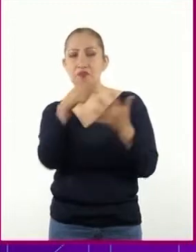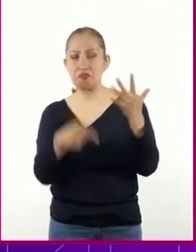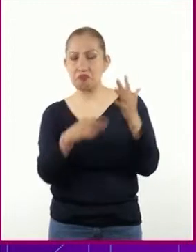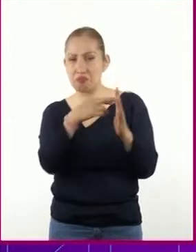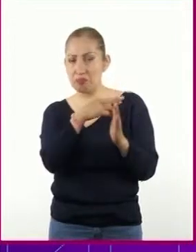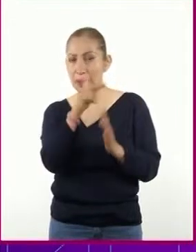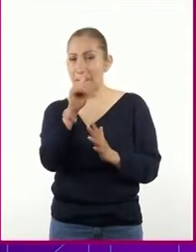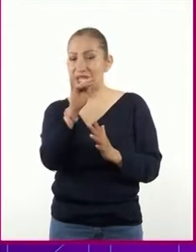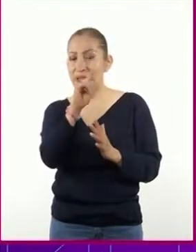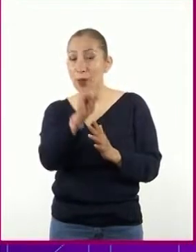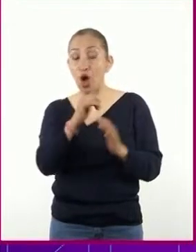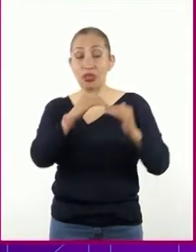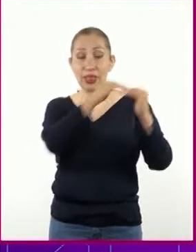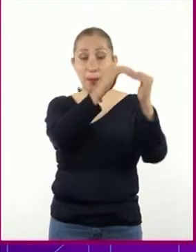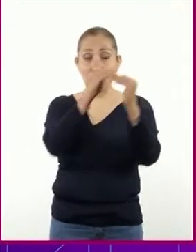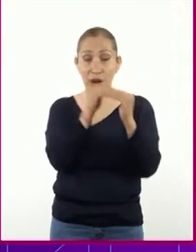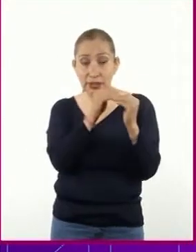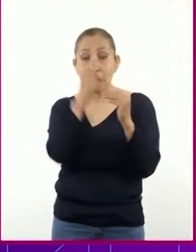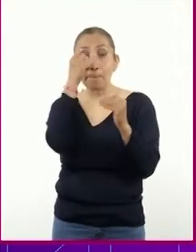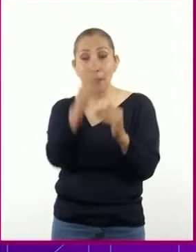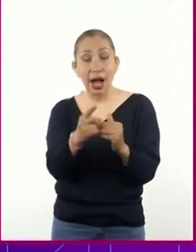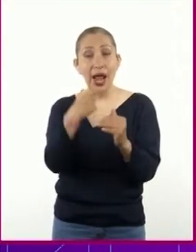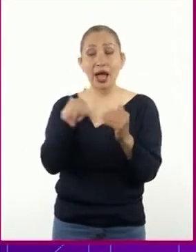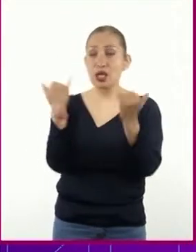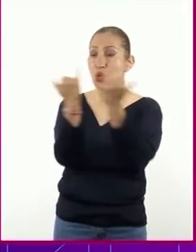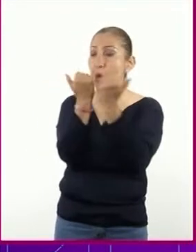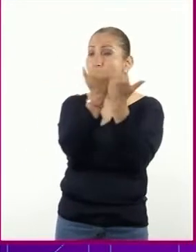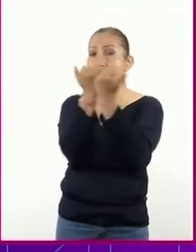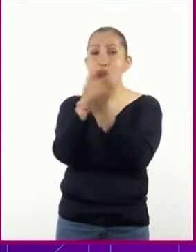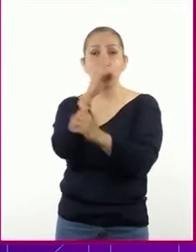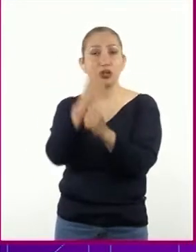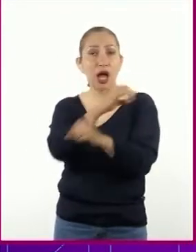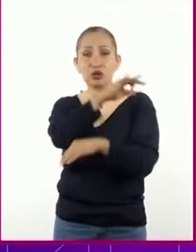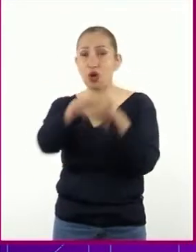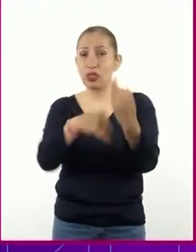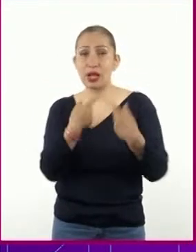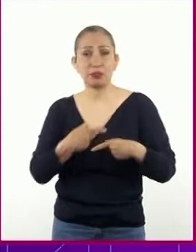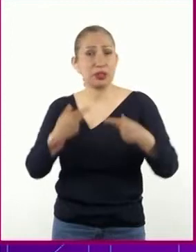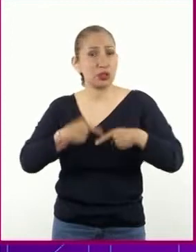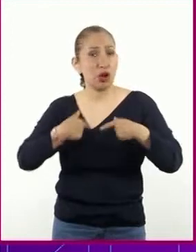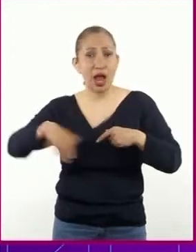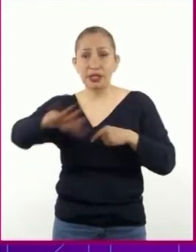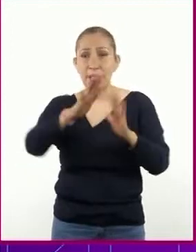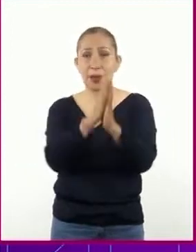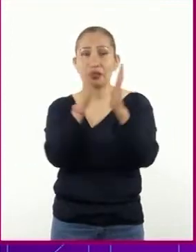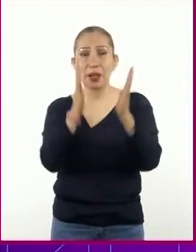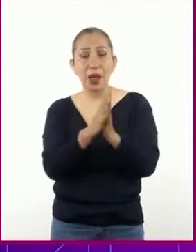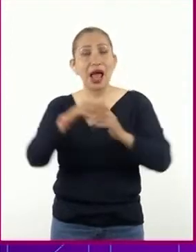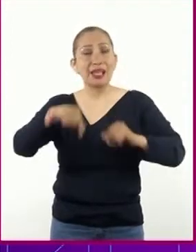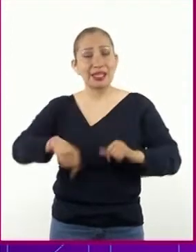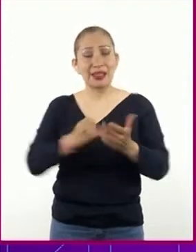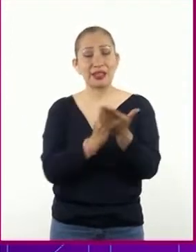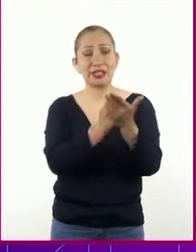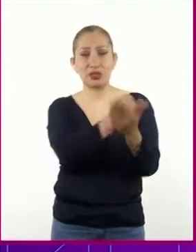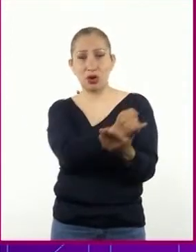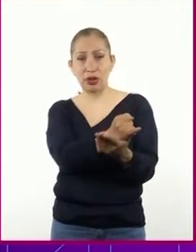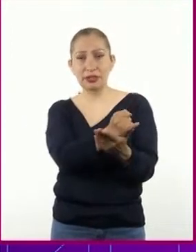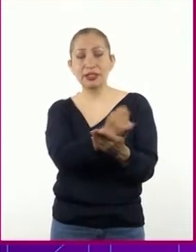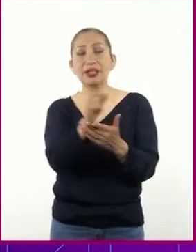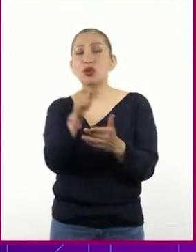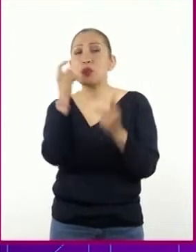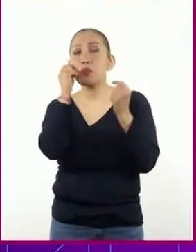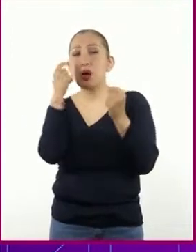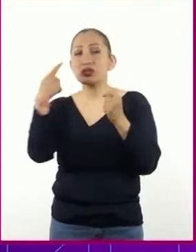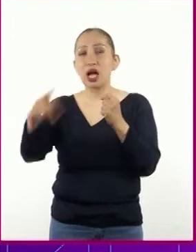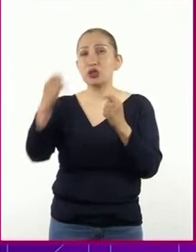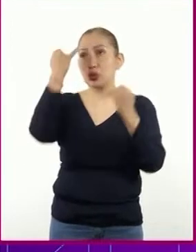principios. Democracia, para dar igualdad de oportunidades a todos los ciudadanos de participar en la toma de decisiones sin